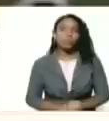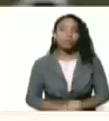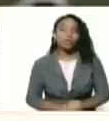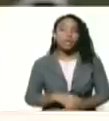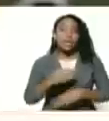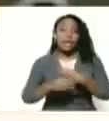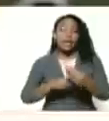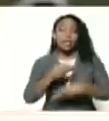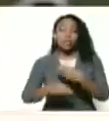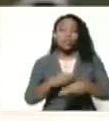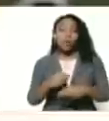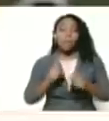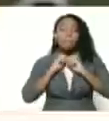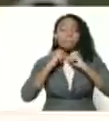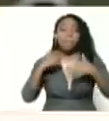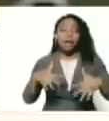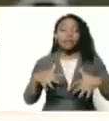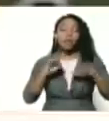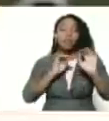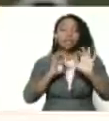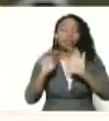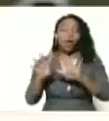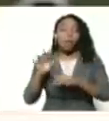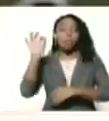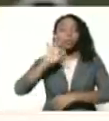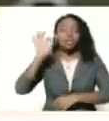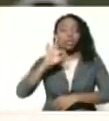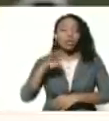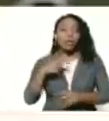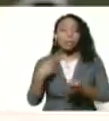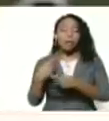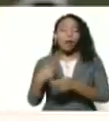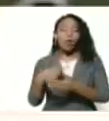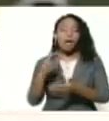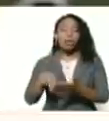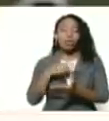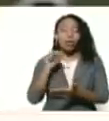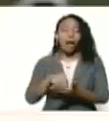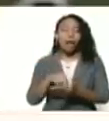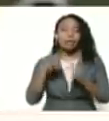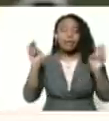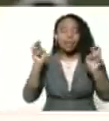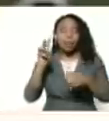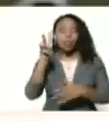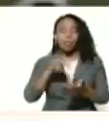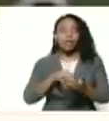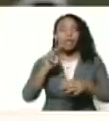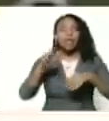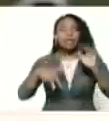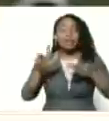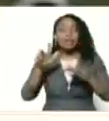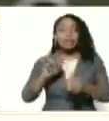Hizo que perdiéramos el 99% del ingreso nacional en relación a 2013.